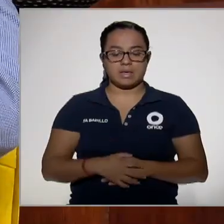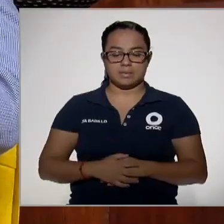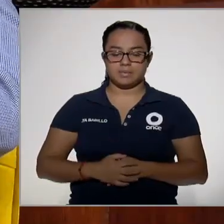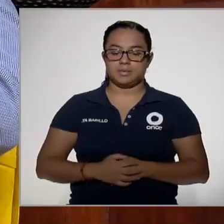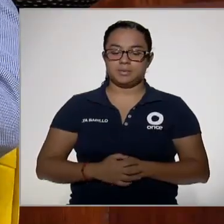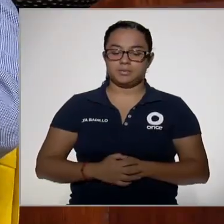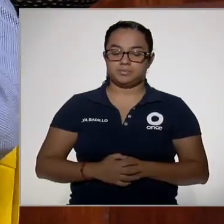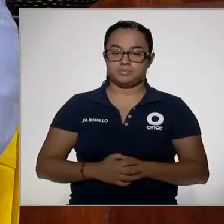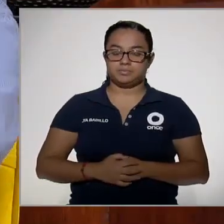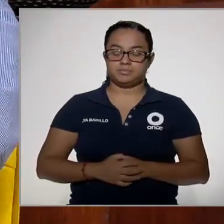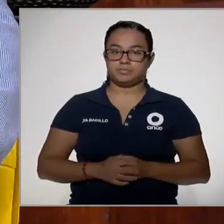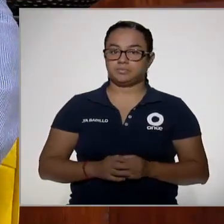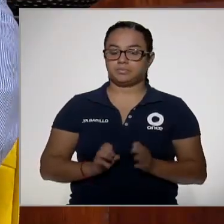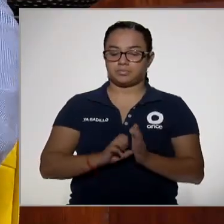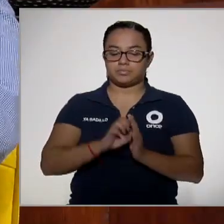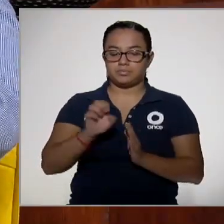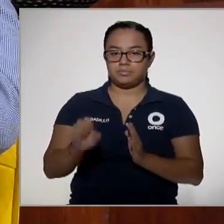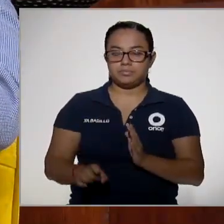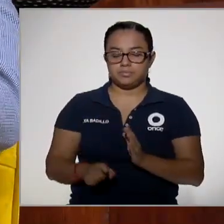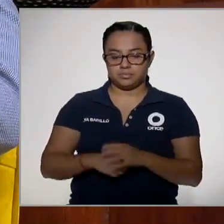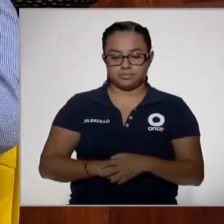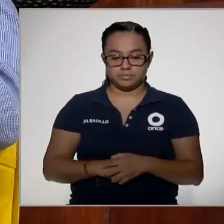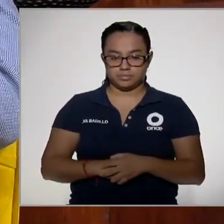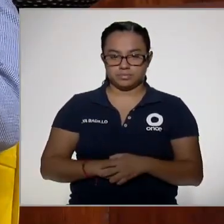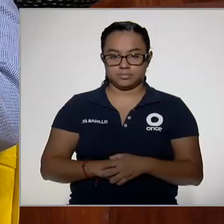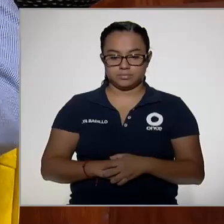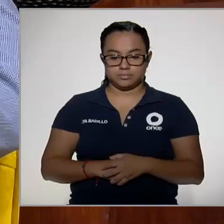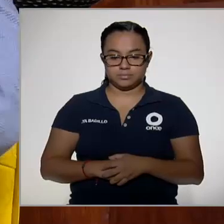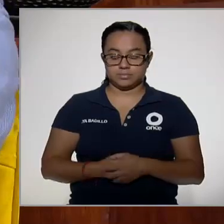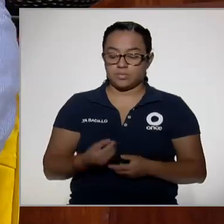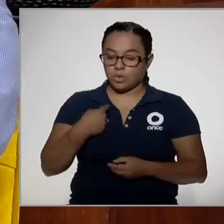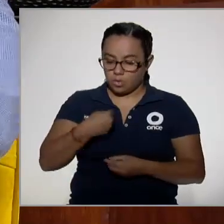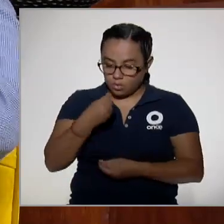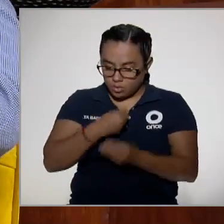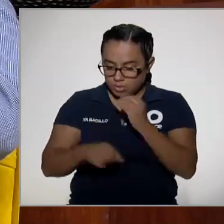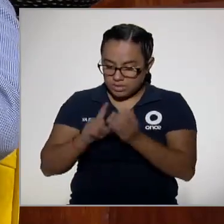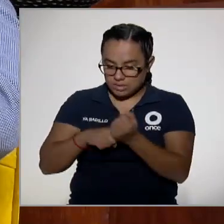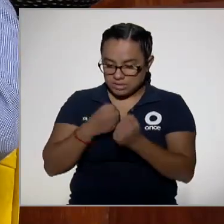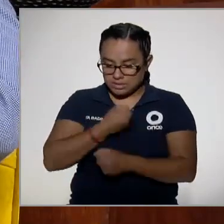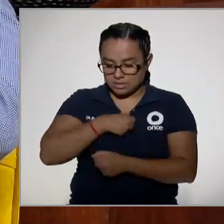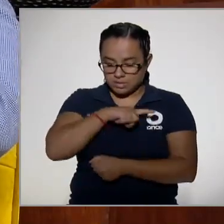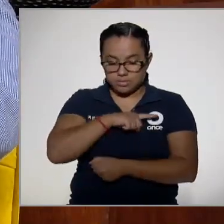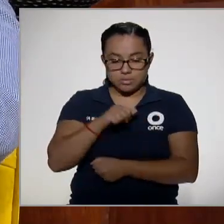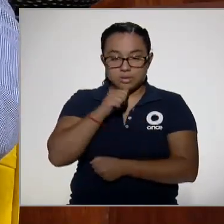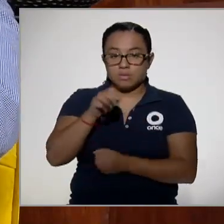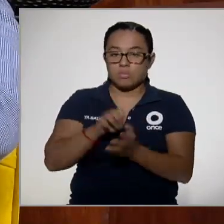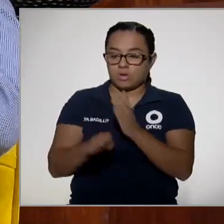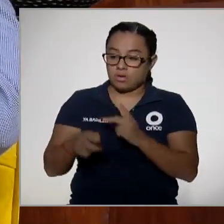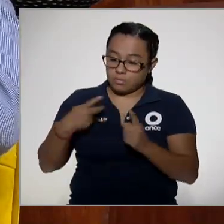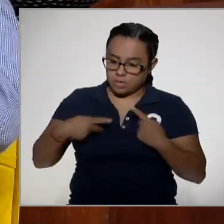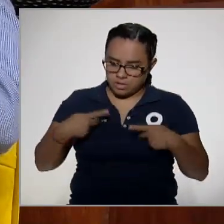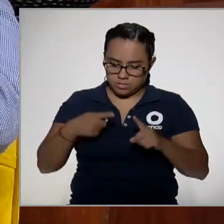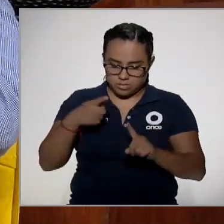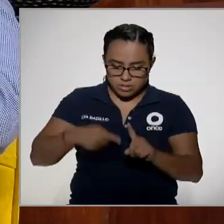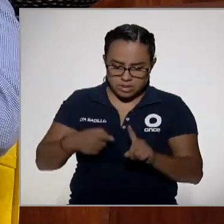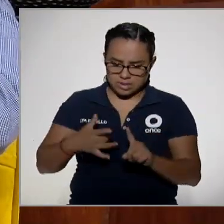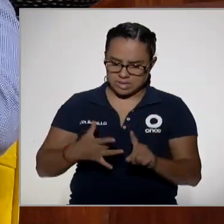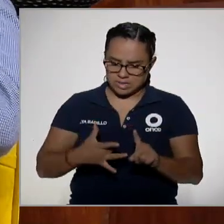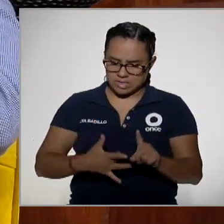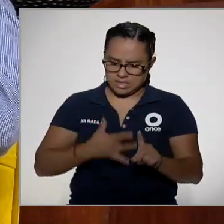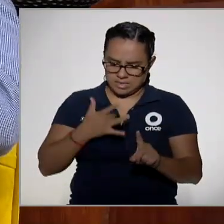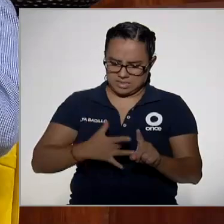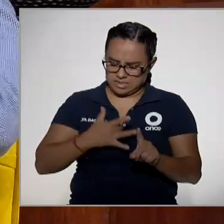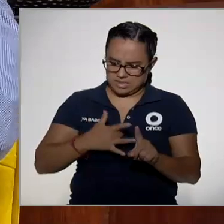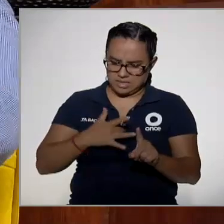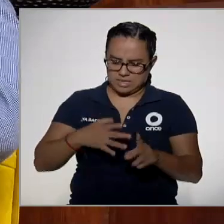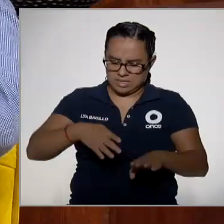como el consumo de sustancias no nutritivas entonces es cuando el paciente o el individuo percibe esa sensación casi